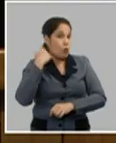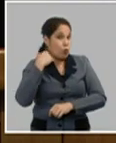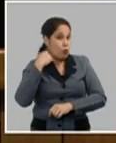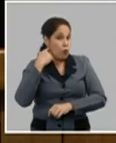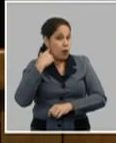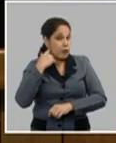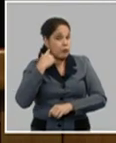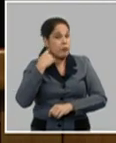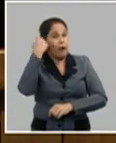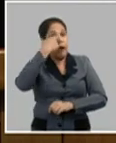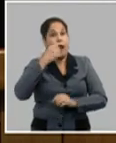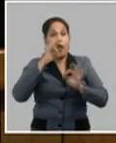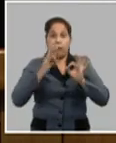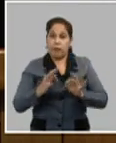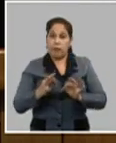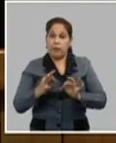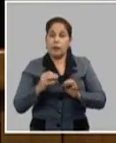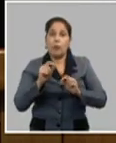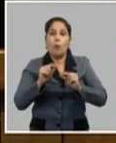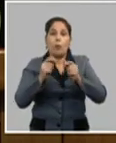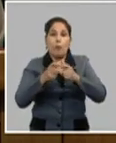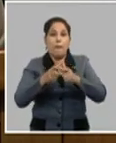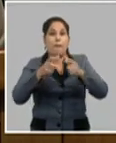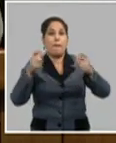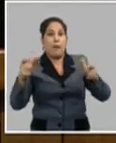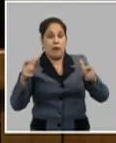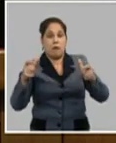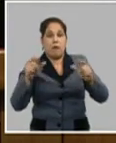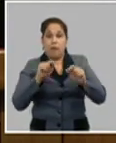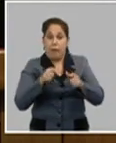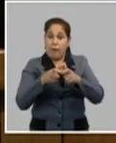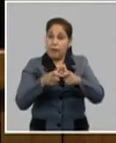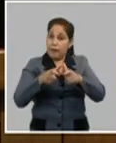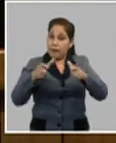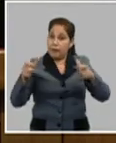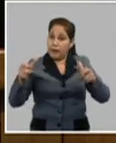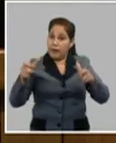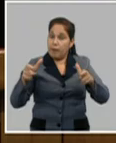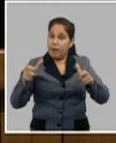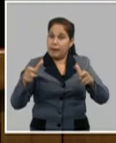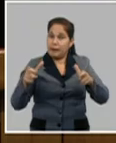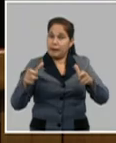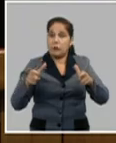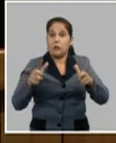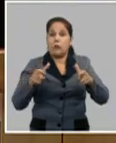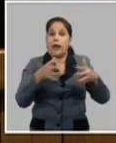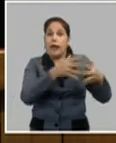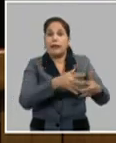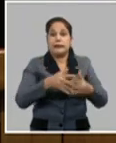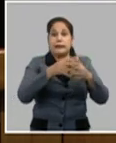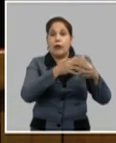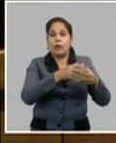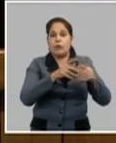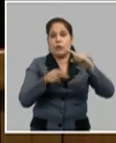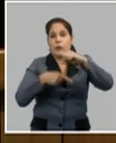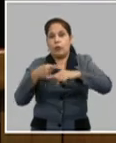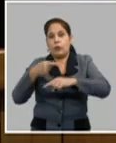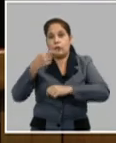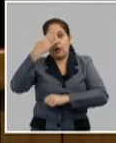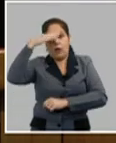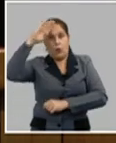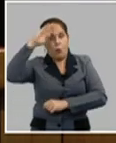se han caracterizado por un incremento inaudito de la agresividad del gobierno estadounidense.